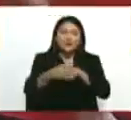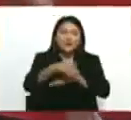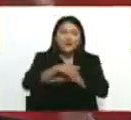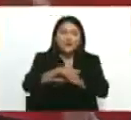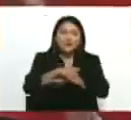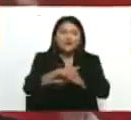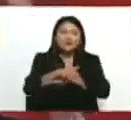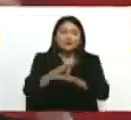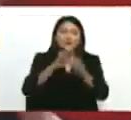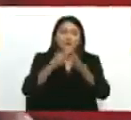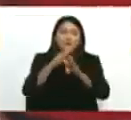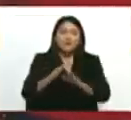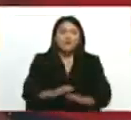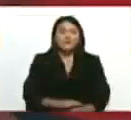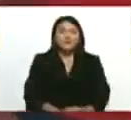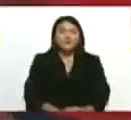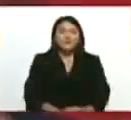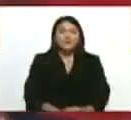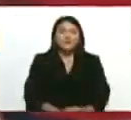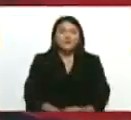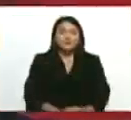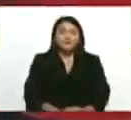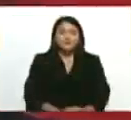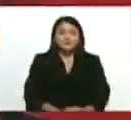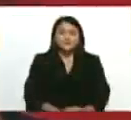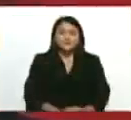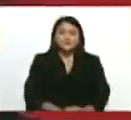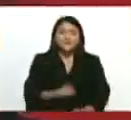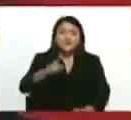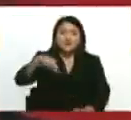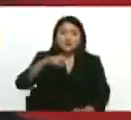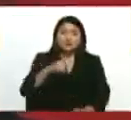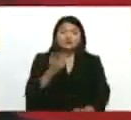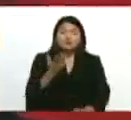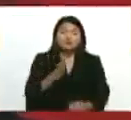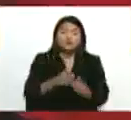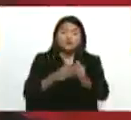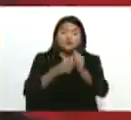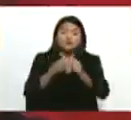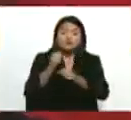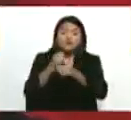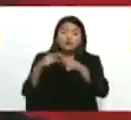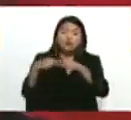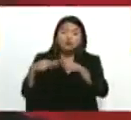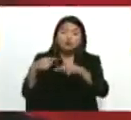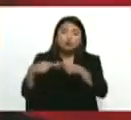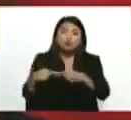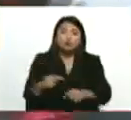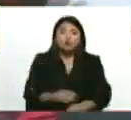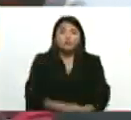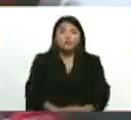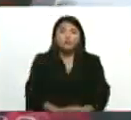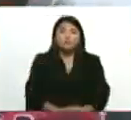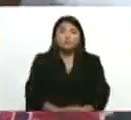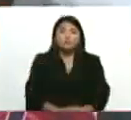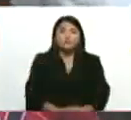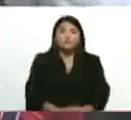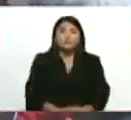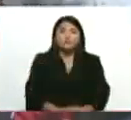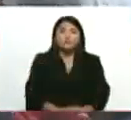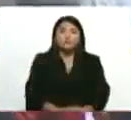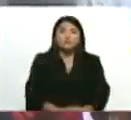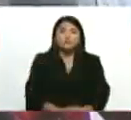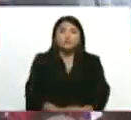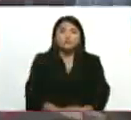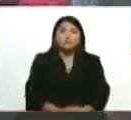de comunidades, de VC. Ese es el liderazgo que trabaja todos los días, y a ellos, y especialmente a